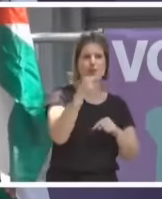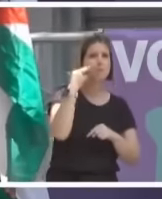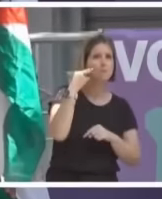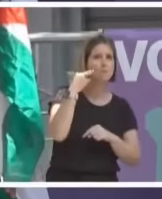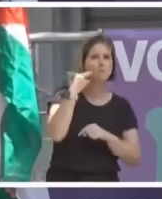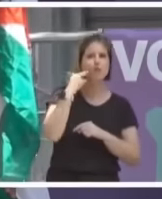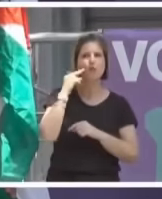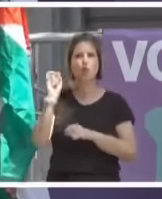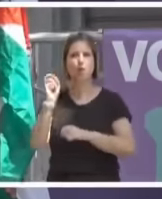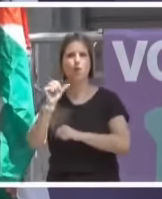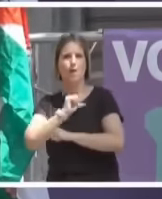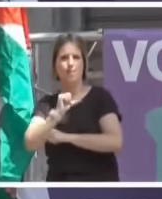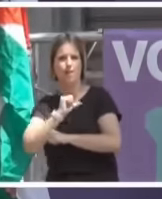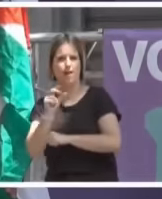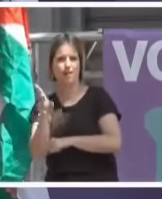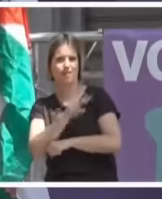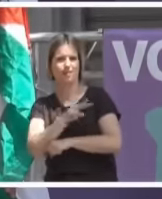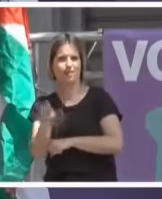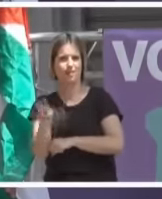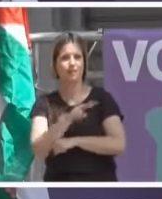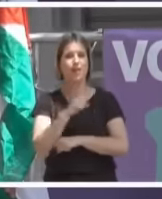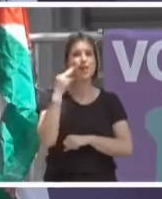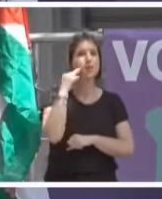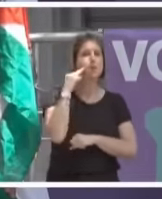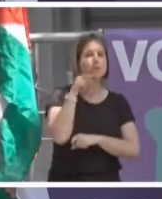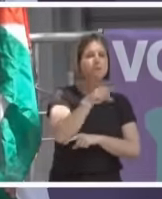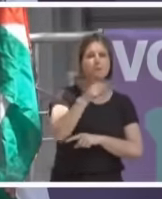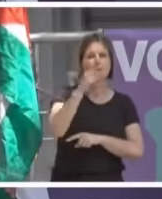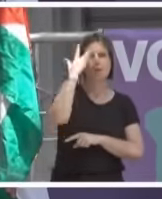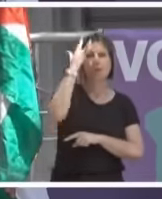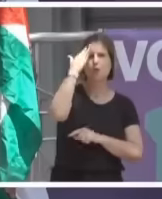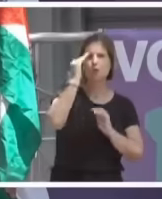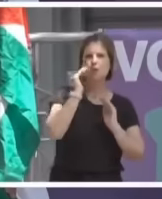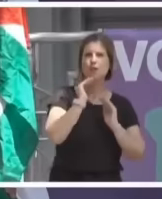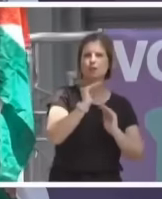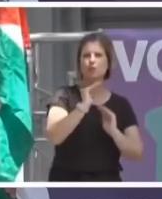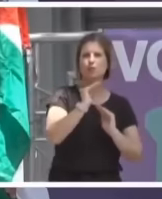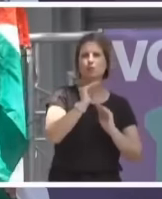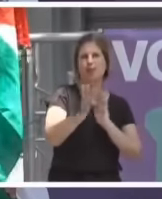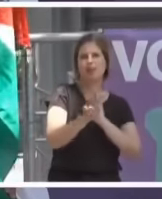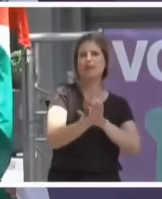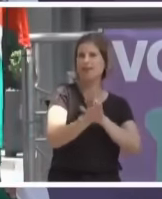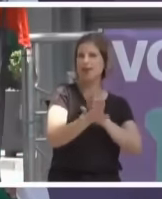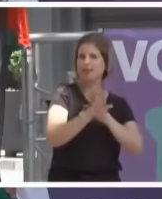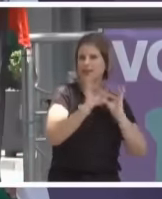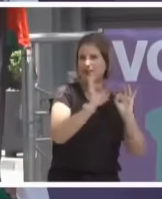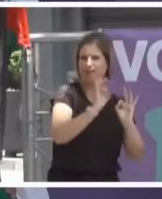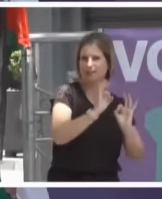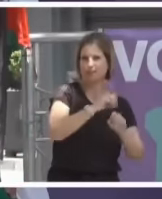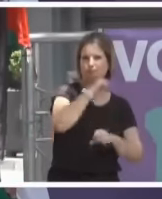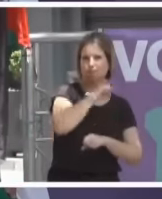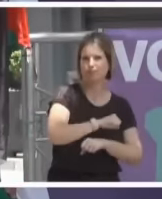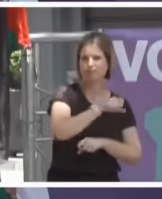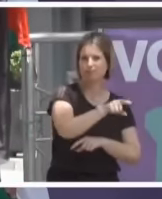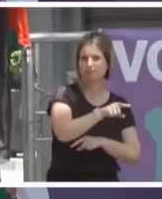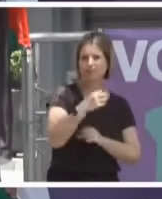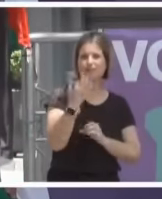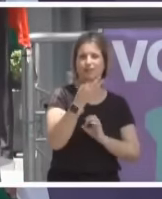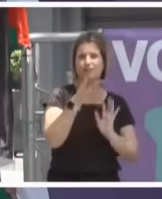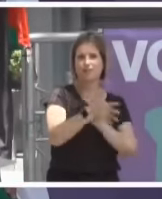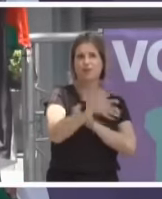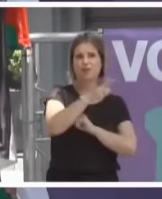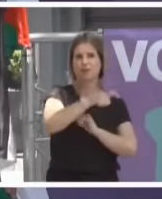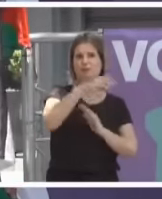y la esperanza. El miedo es esa ideología con la que juega la derecha y lo que consiguen con eso es